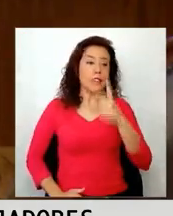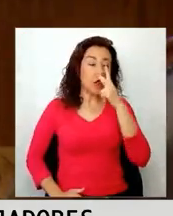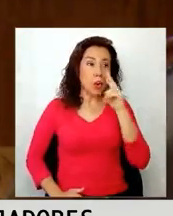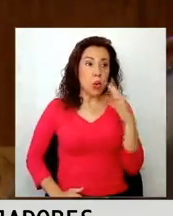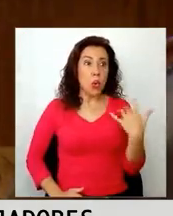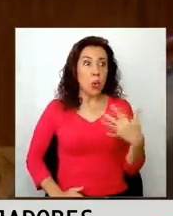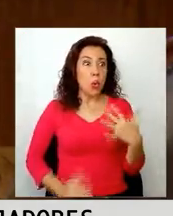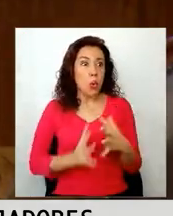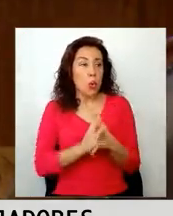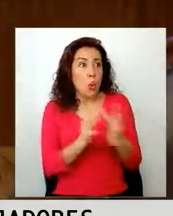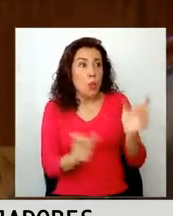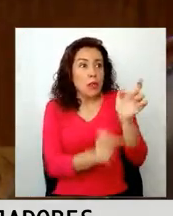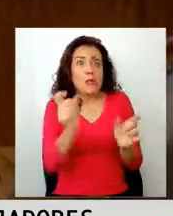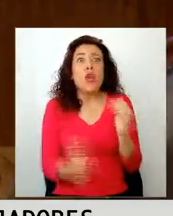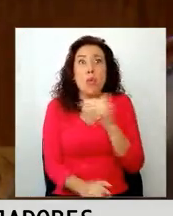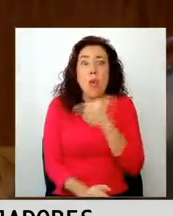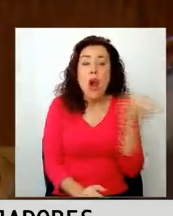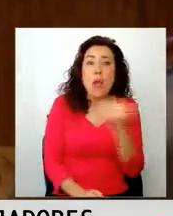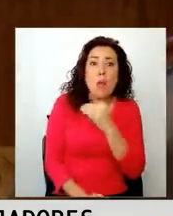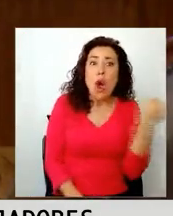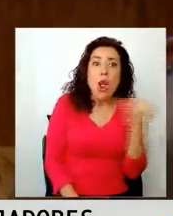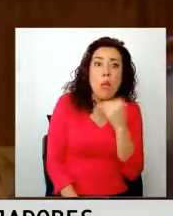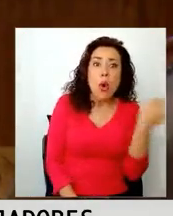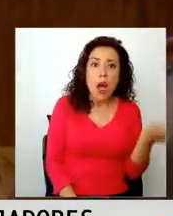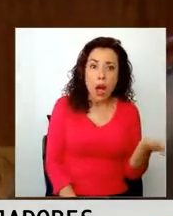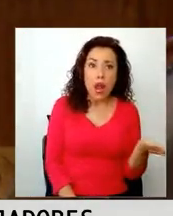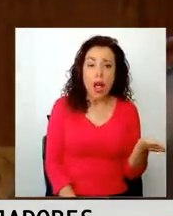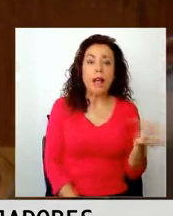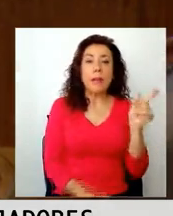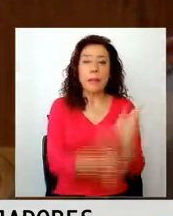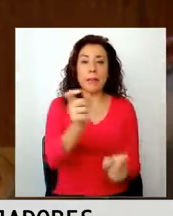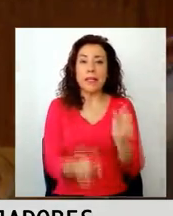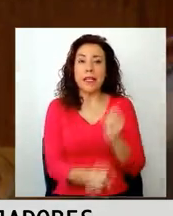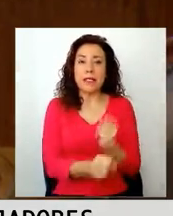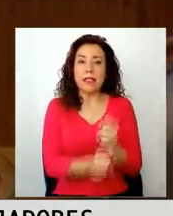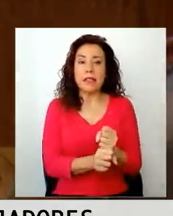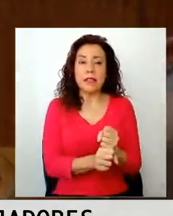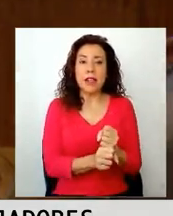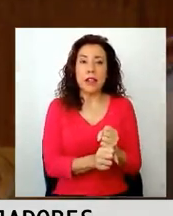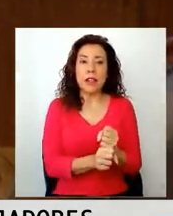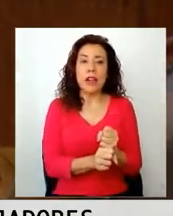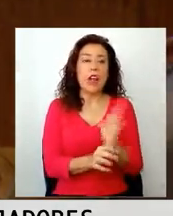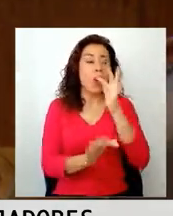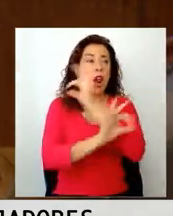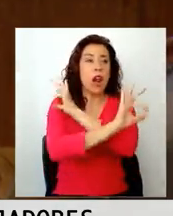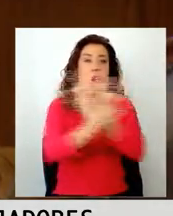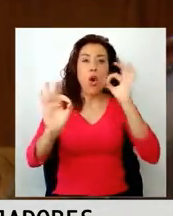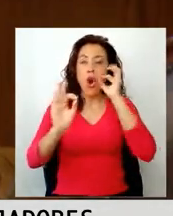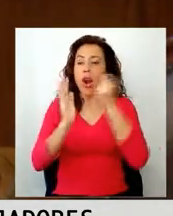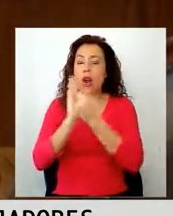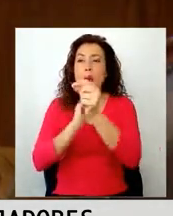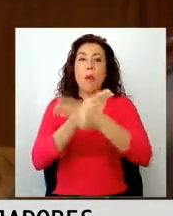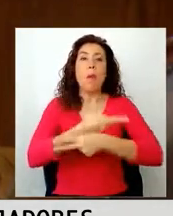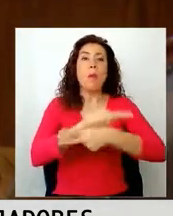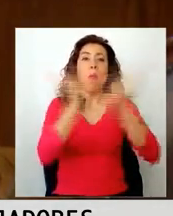fallecidos y el hecho de que estos trabajadores carecían de reconocimiento público expreso